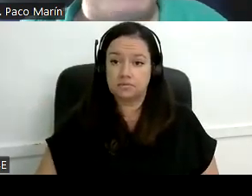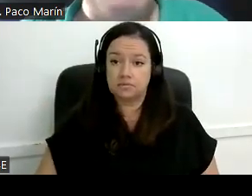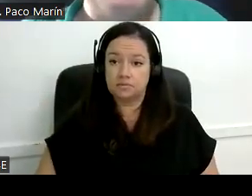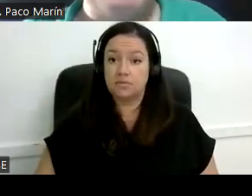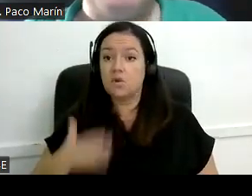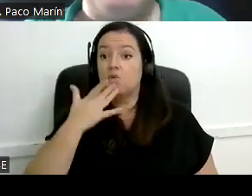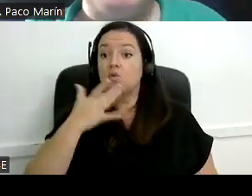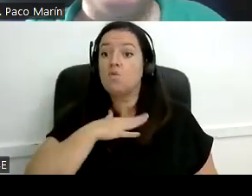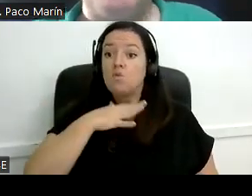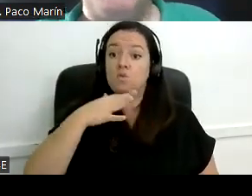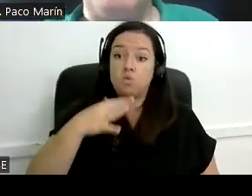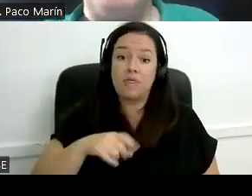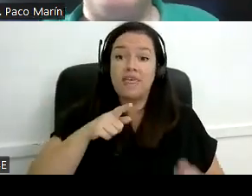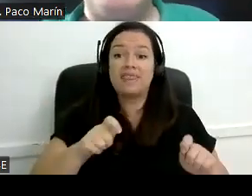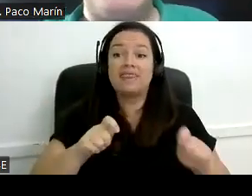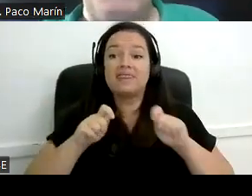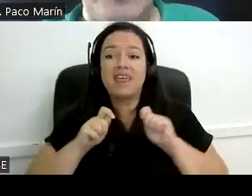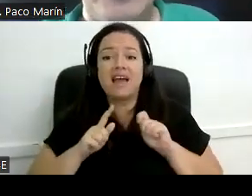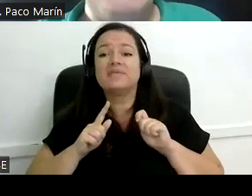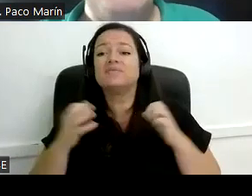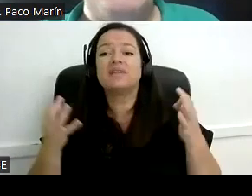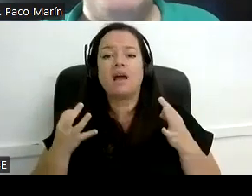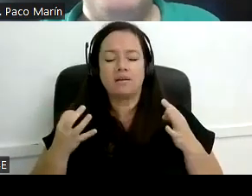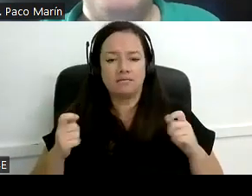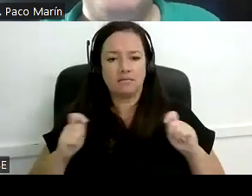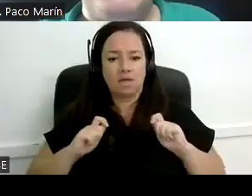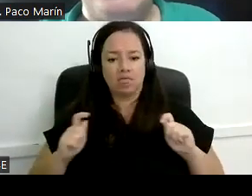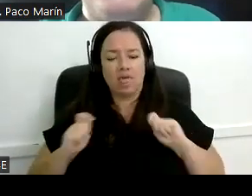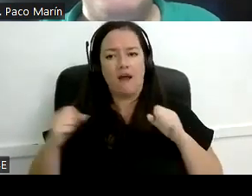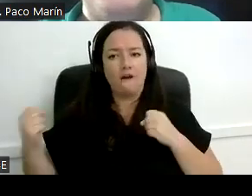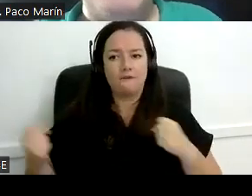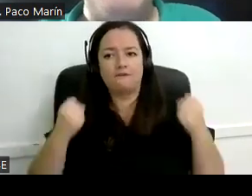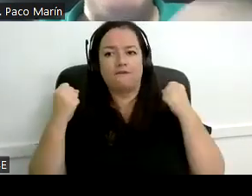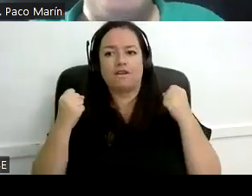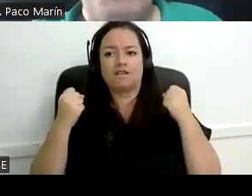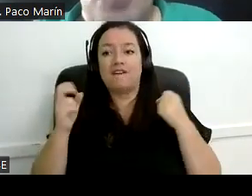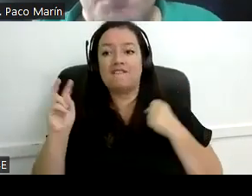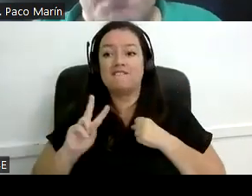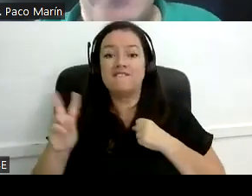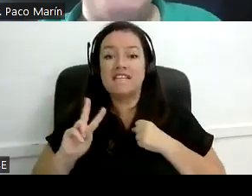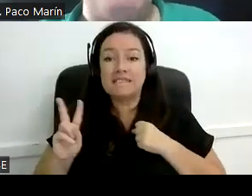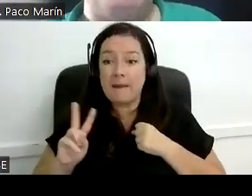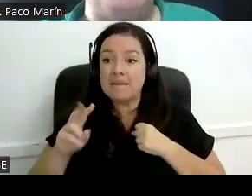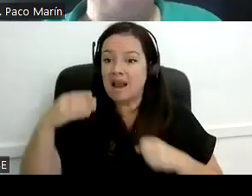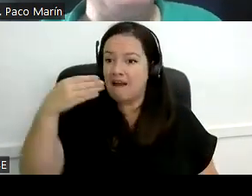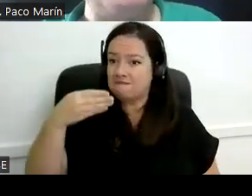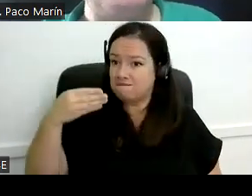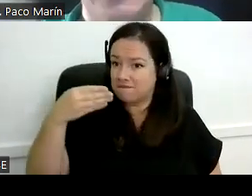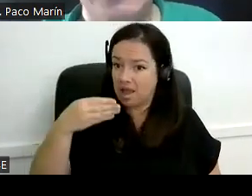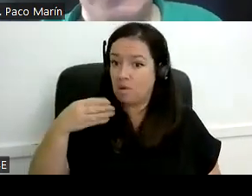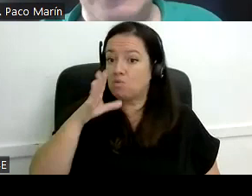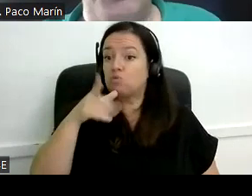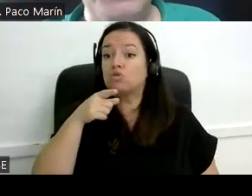Nos van a venir bien fundamentalmente porque lo que va a hacer es reponer las vitaminas del grupo B que hemos ido